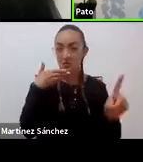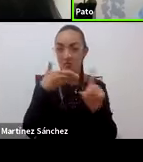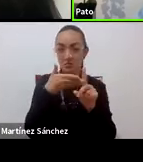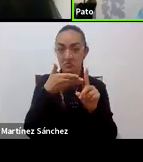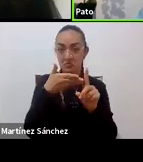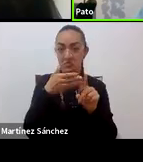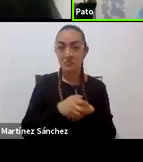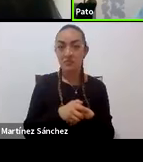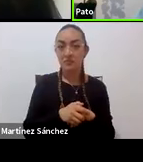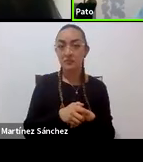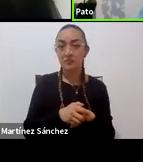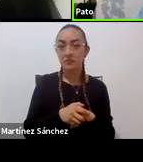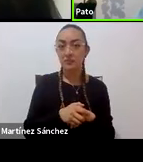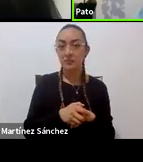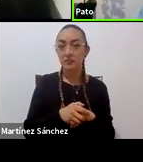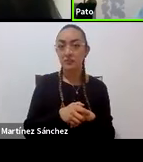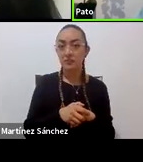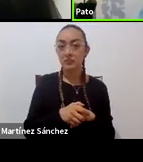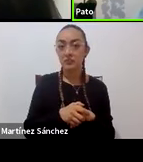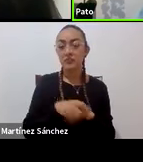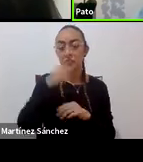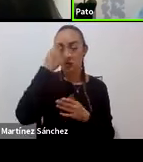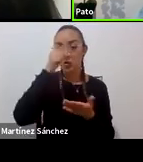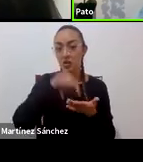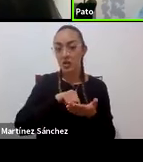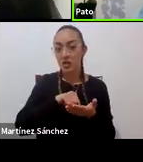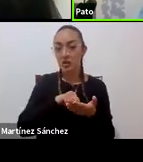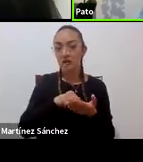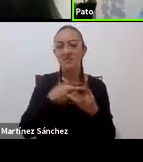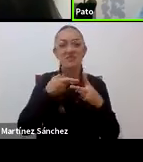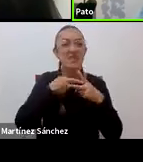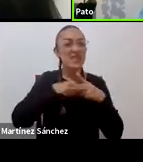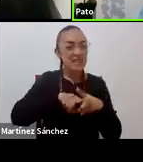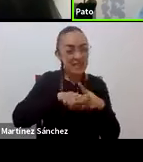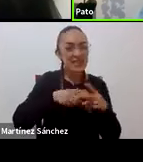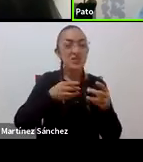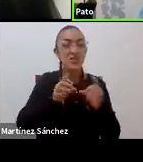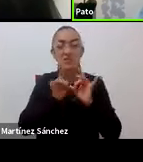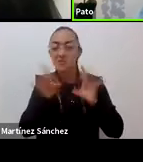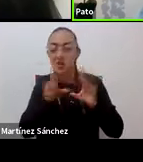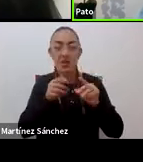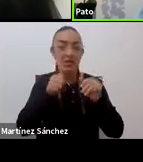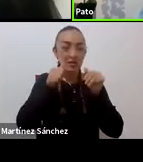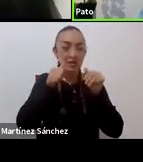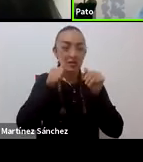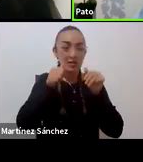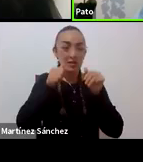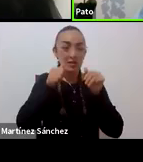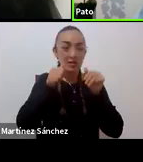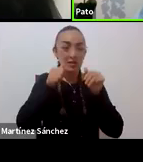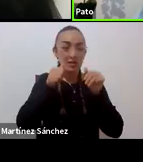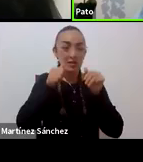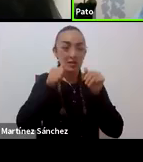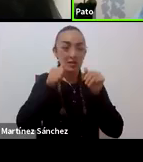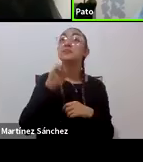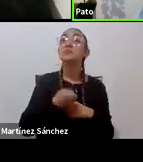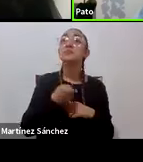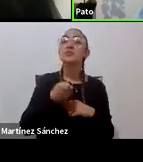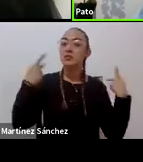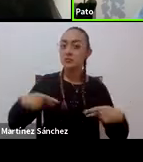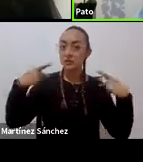que este mantra de atender las causas, pues bueno, empieza con resignificar a los sujetos,